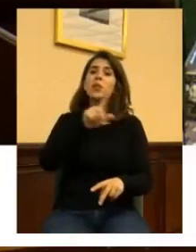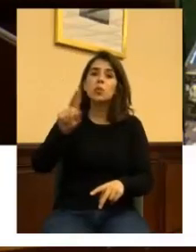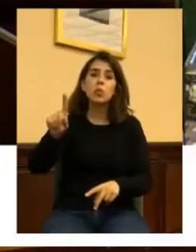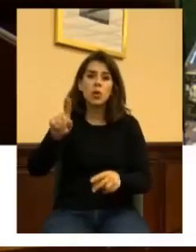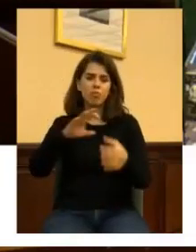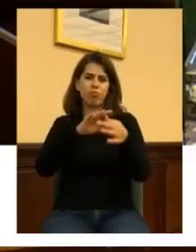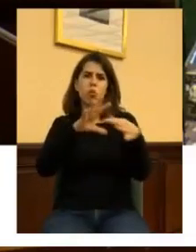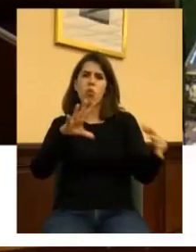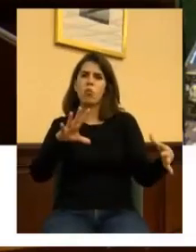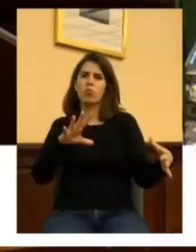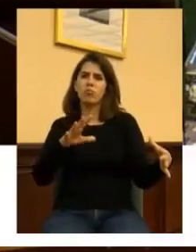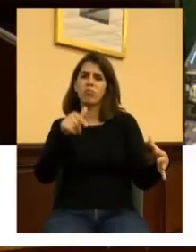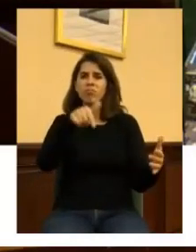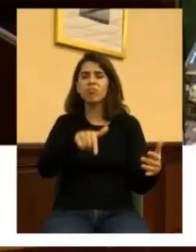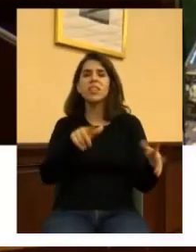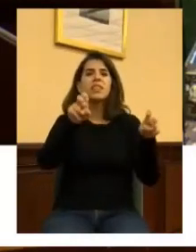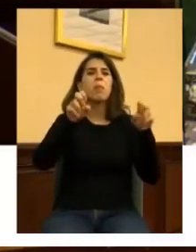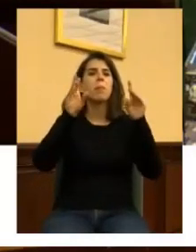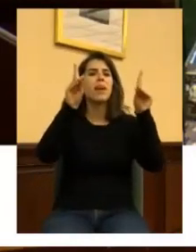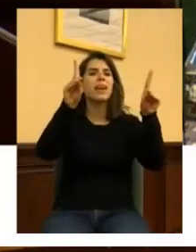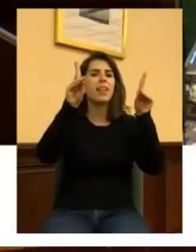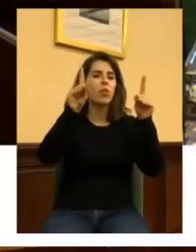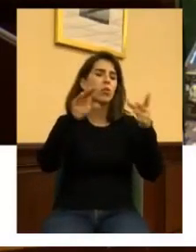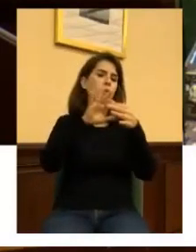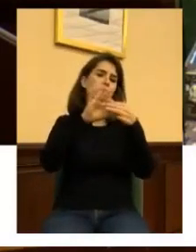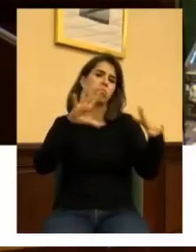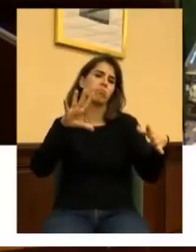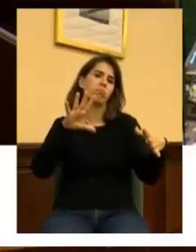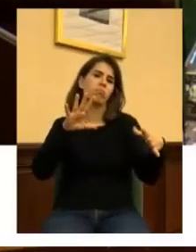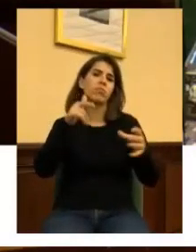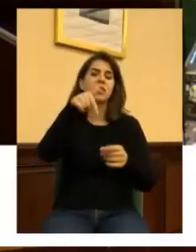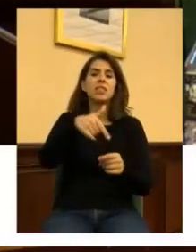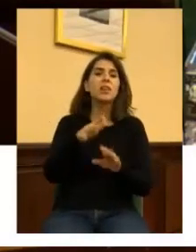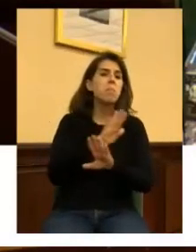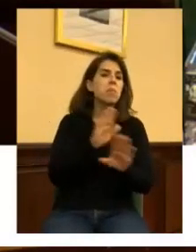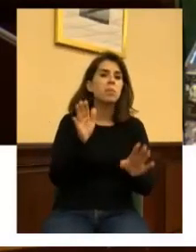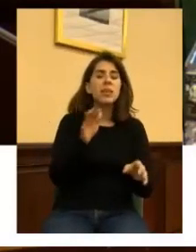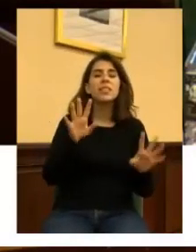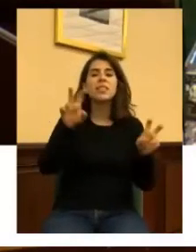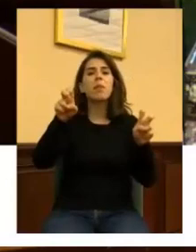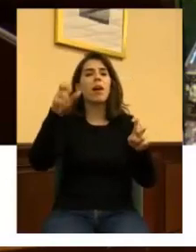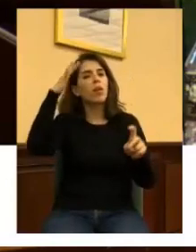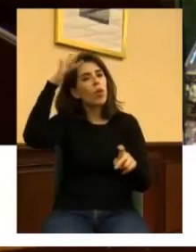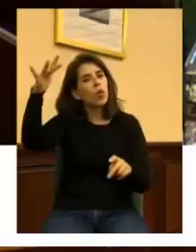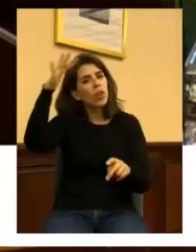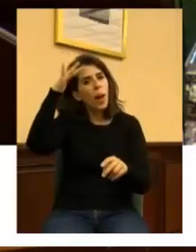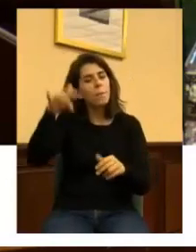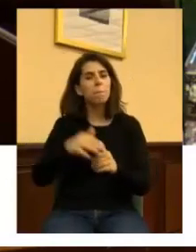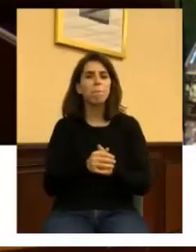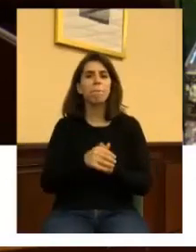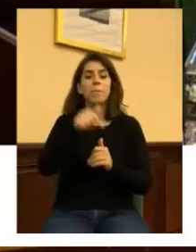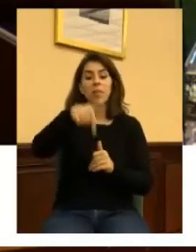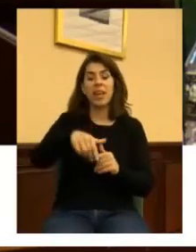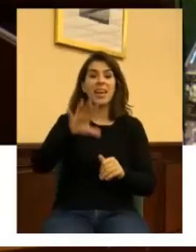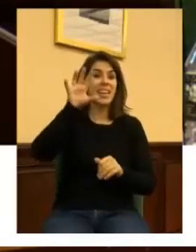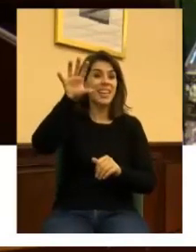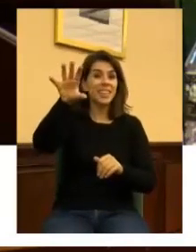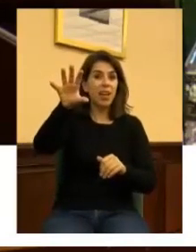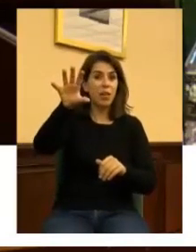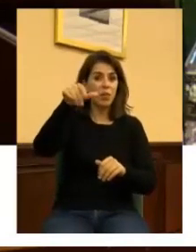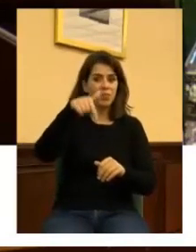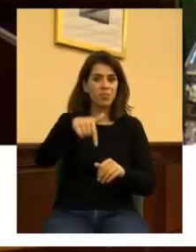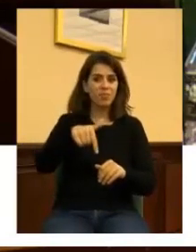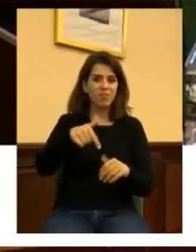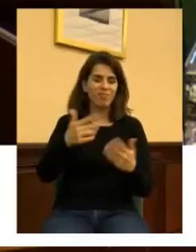responde absolutamente a ningún valor pedagógico, responde únicamente a un valor ideológico. Y el Estado no tiene por qué hacerse